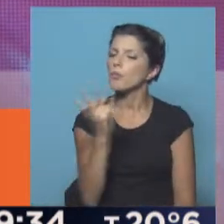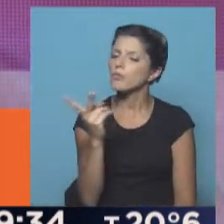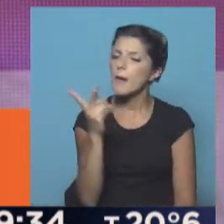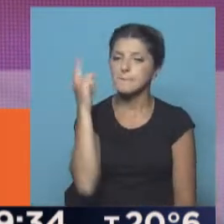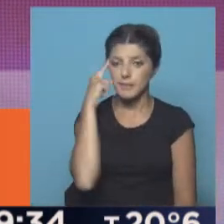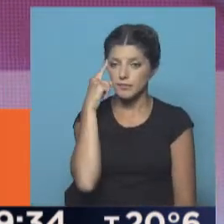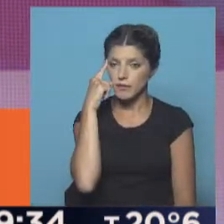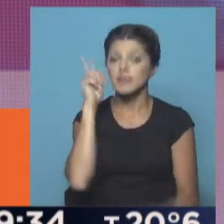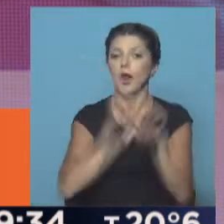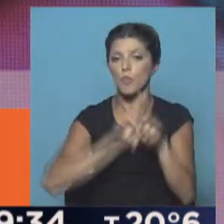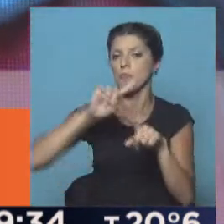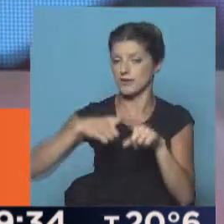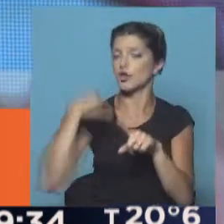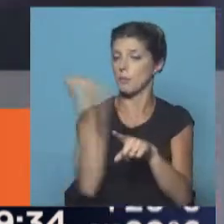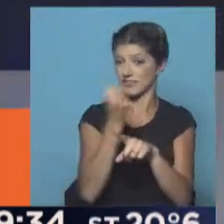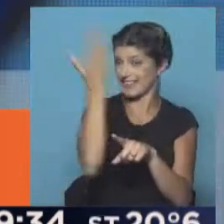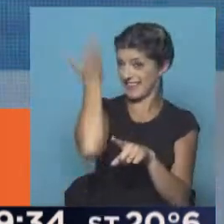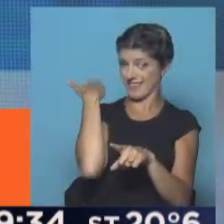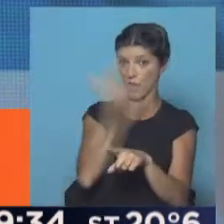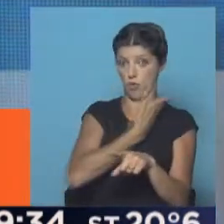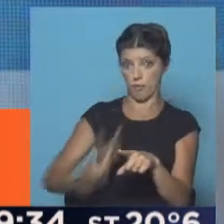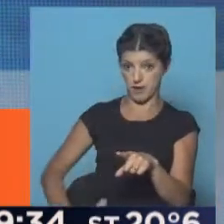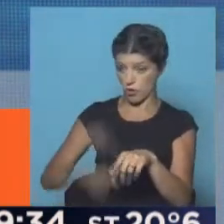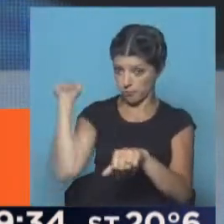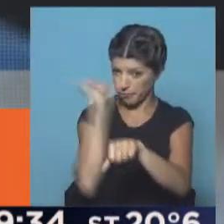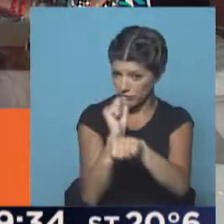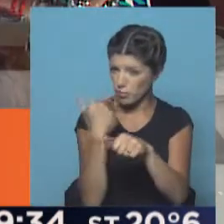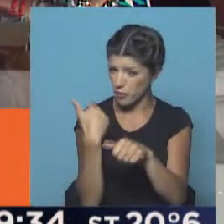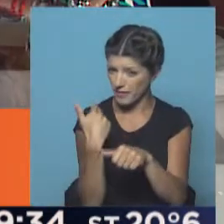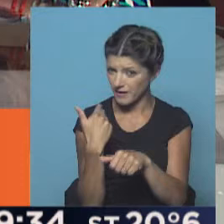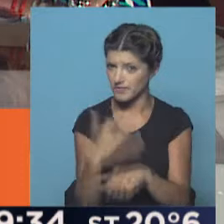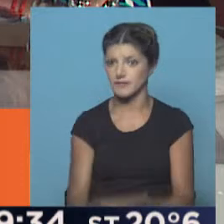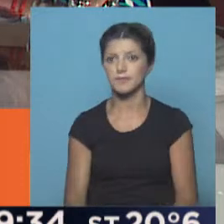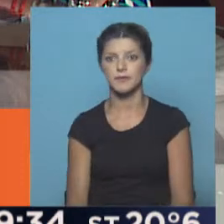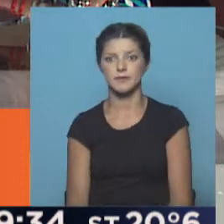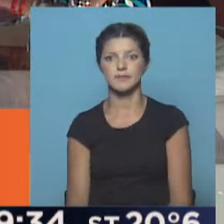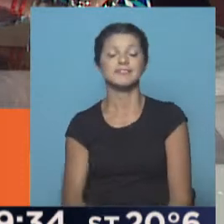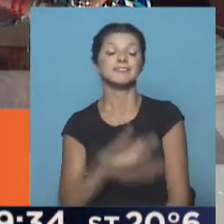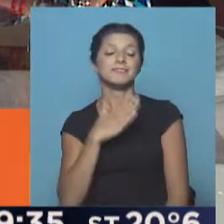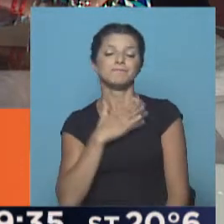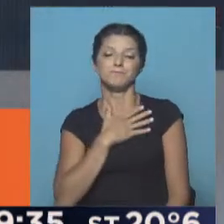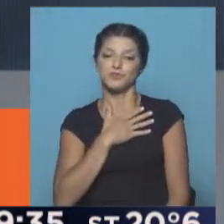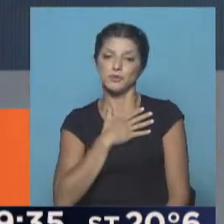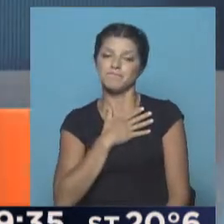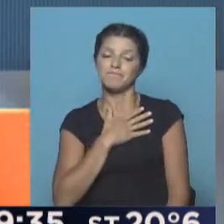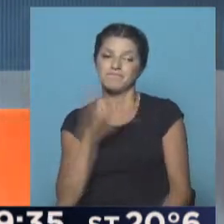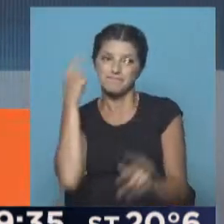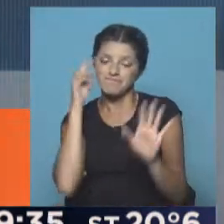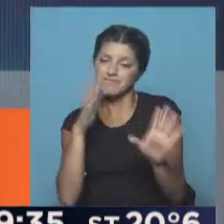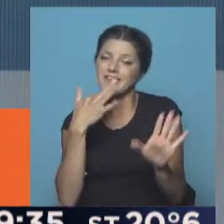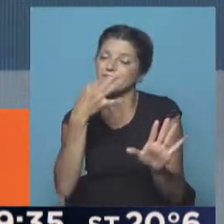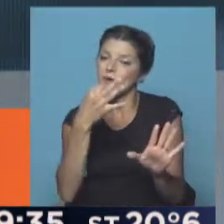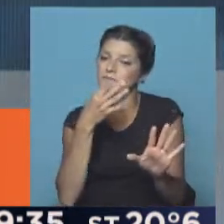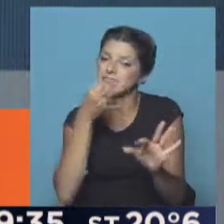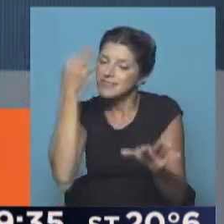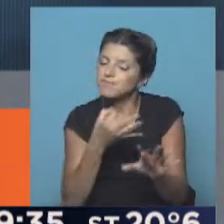algún funcionario importante del gobierno anterior pueda ir preso, pueda ser detenido? Yo no me animo a hacer una proyección, porque en la